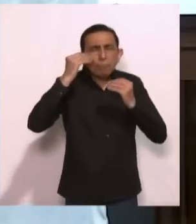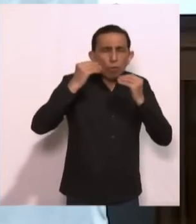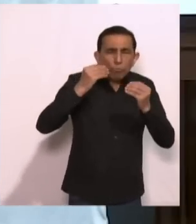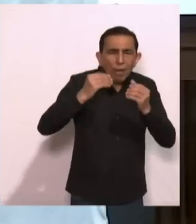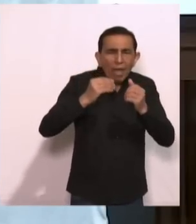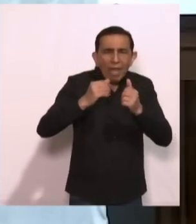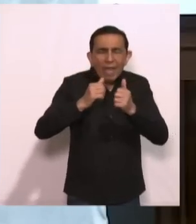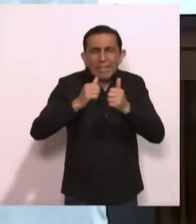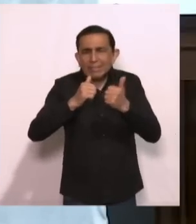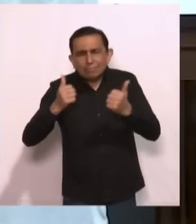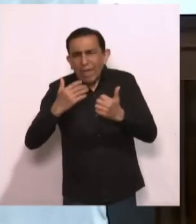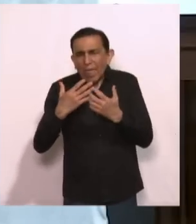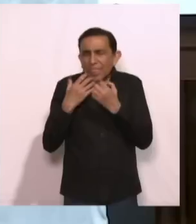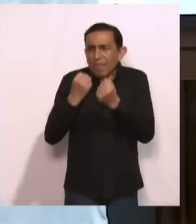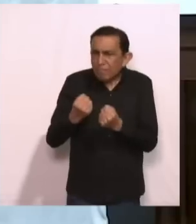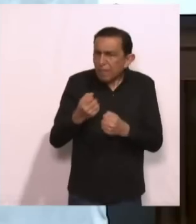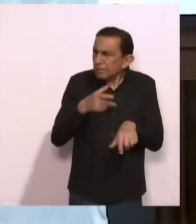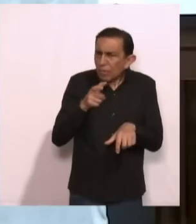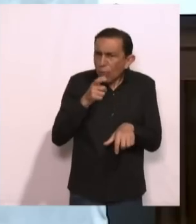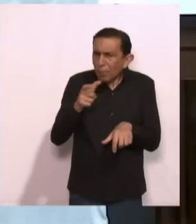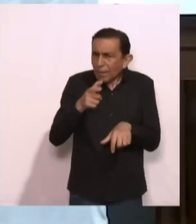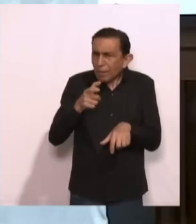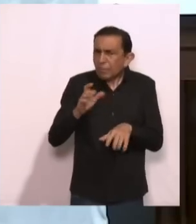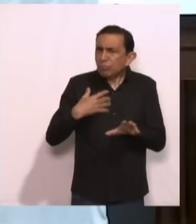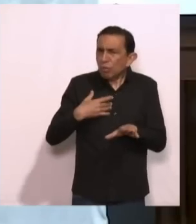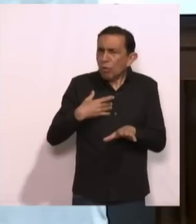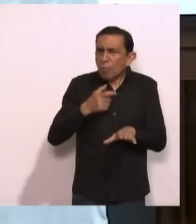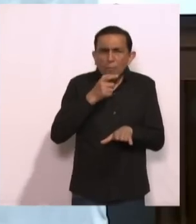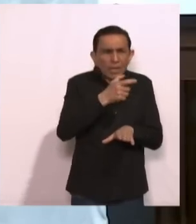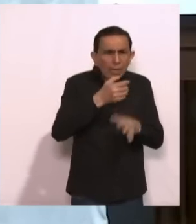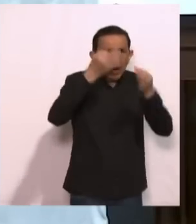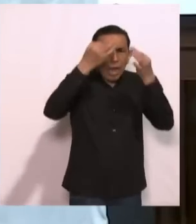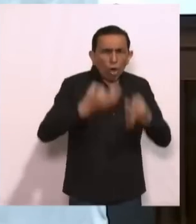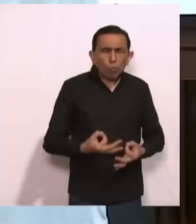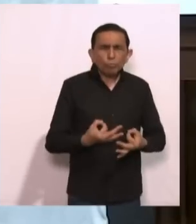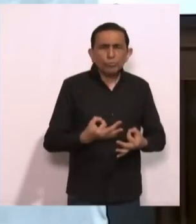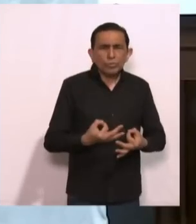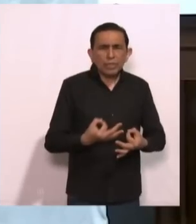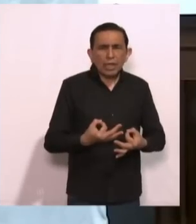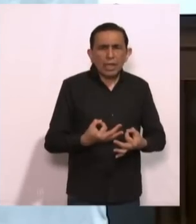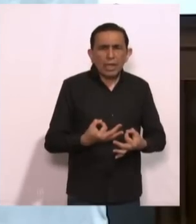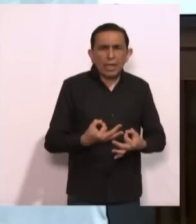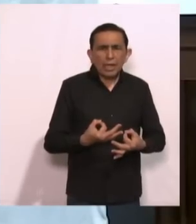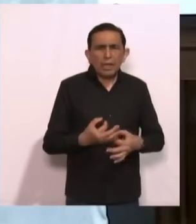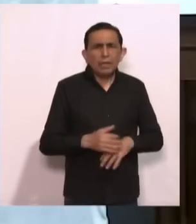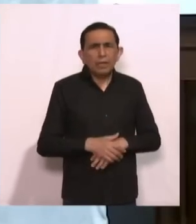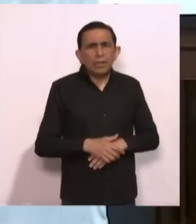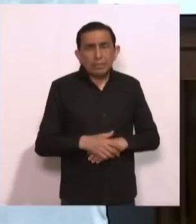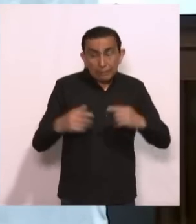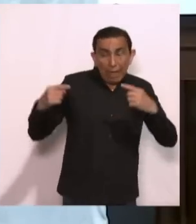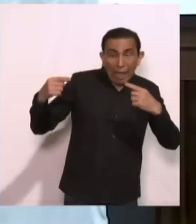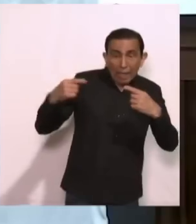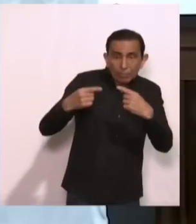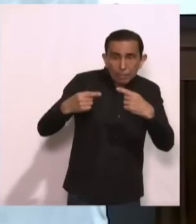su defensa, porque yo mismo les daré una elocuencia y una sabiduría que ninguno de sus